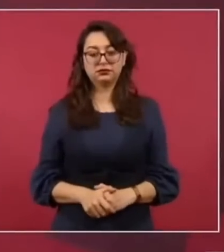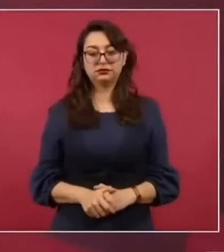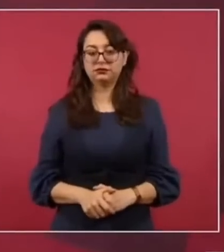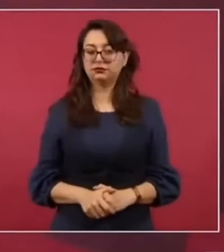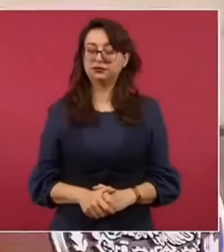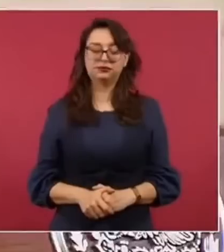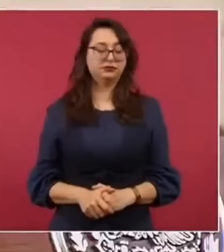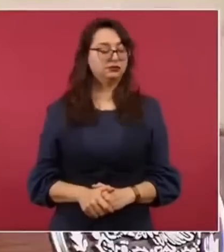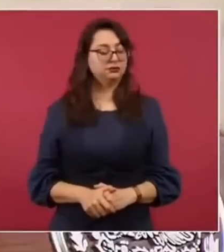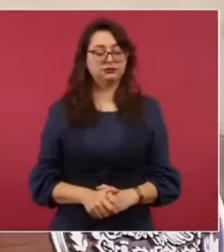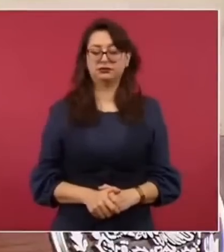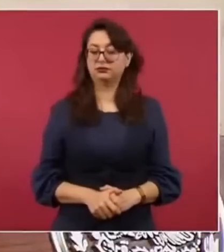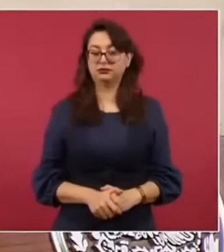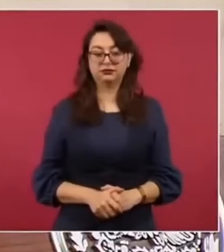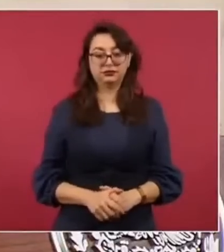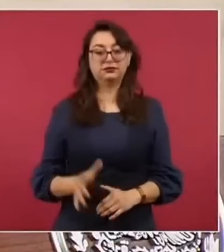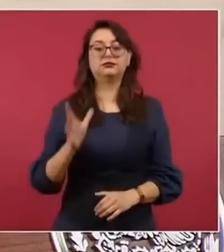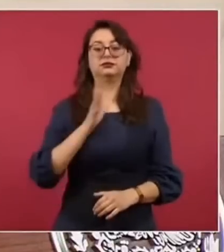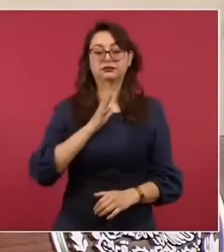claro que hay